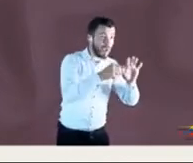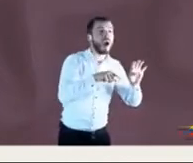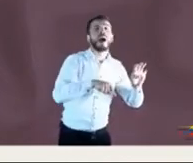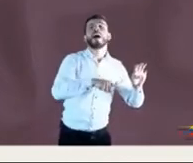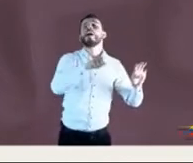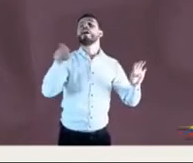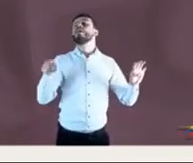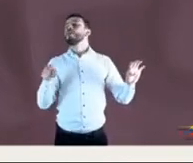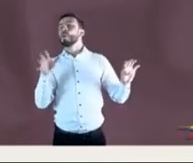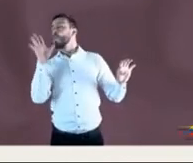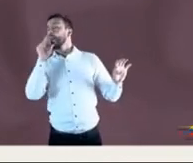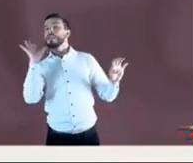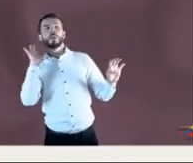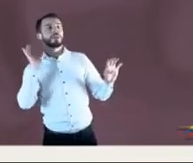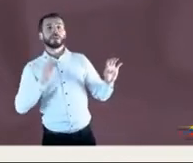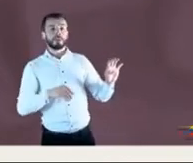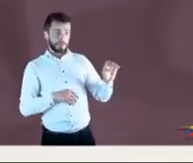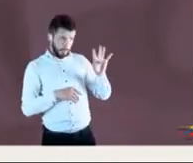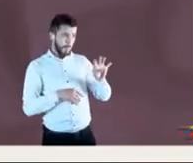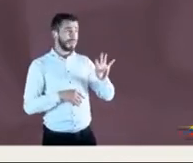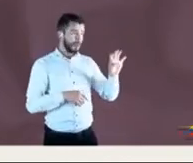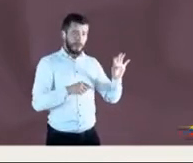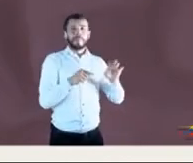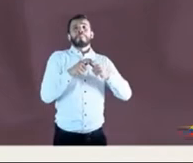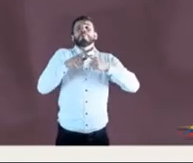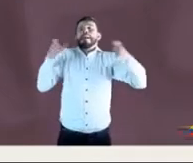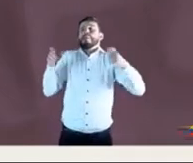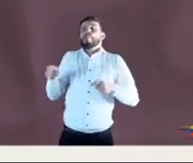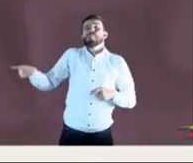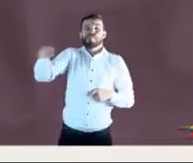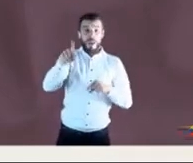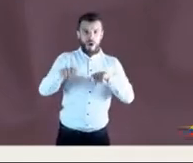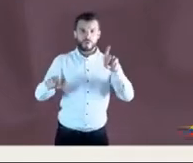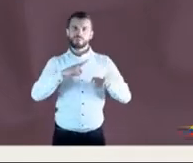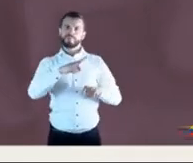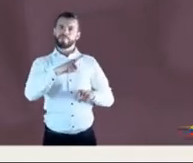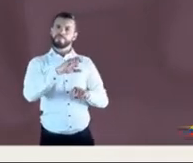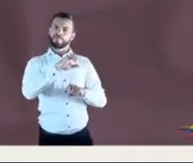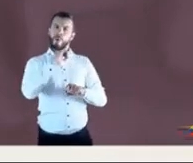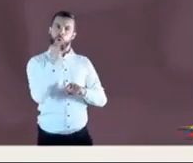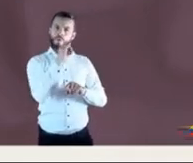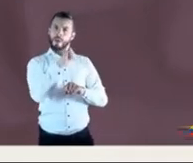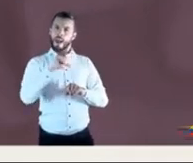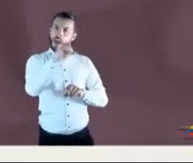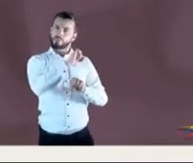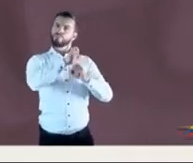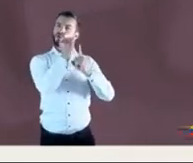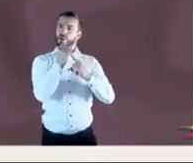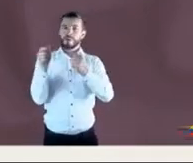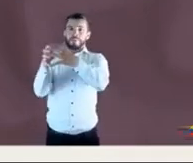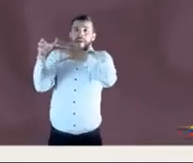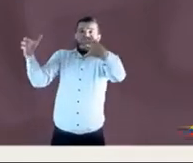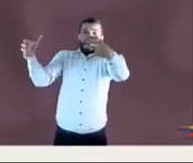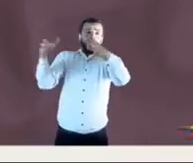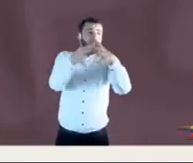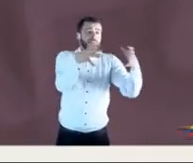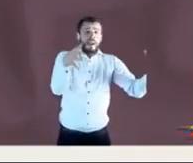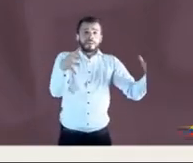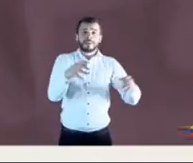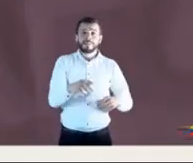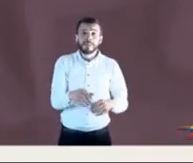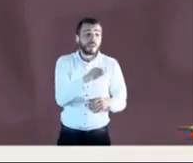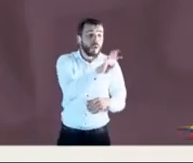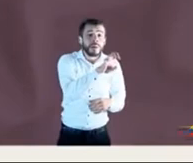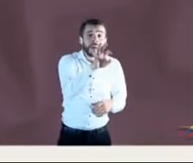y defensores de derechos humanos en Colombia. Lamentablemente son solo una muestra del universo total de casos, ya que